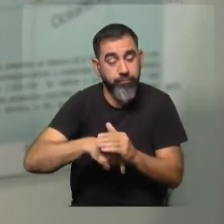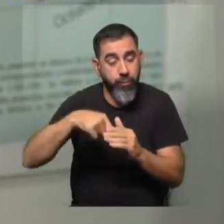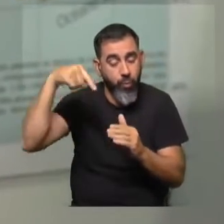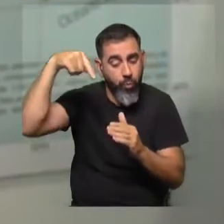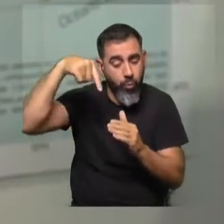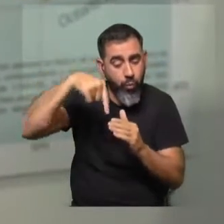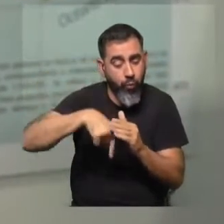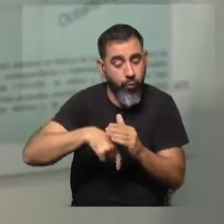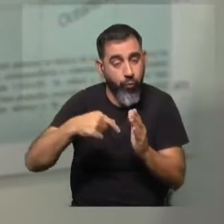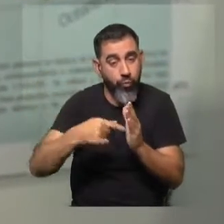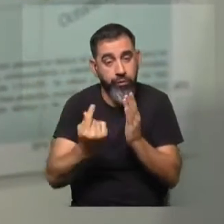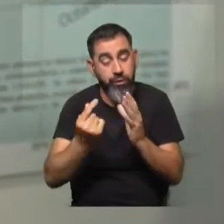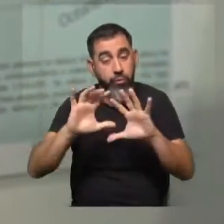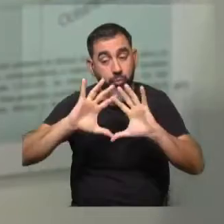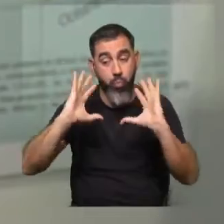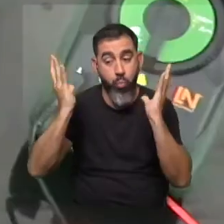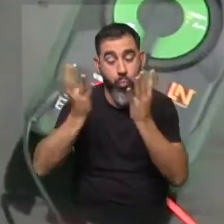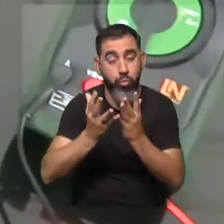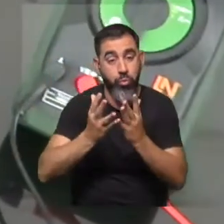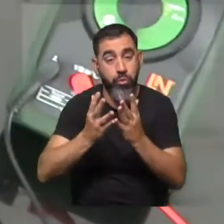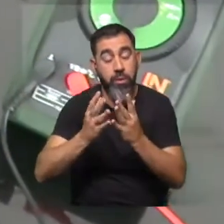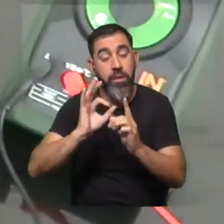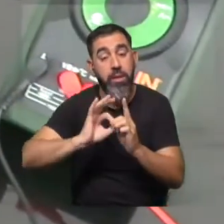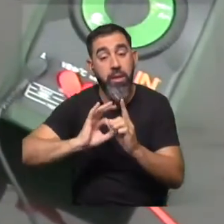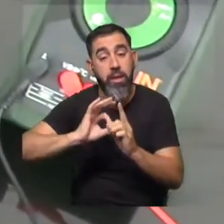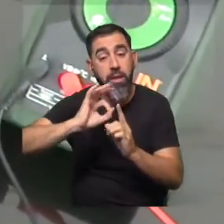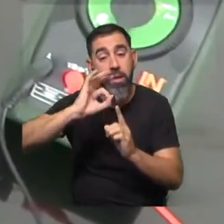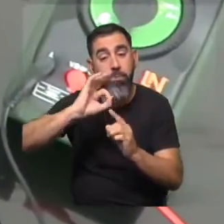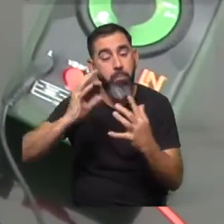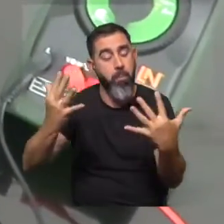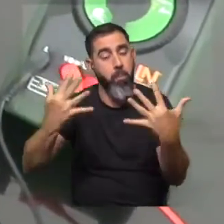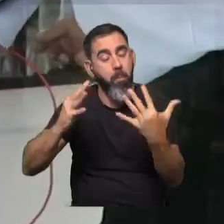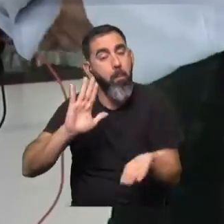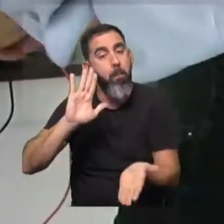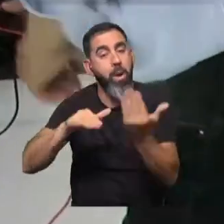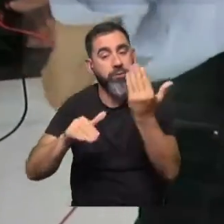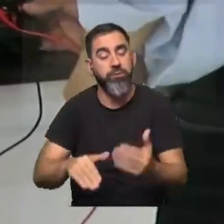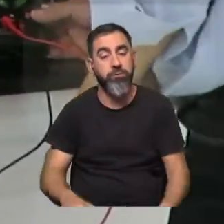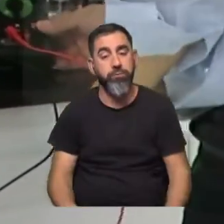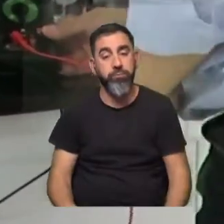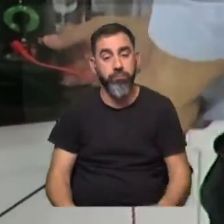más al centro de la Tierra, la temperatura a distintos niveles va siendo cada vez mayor.